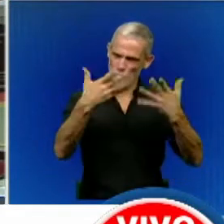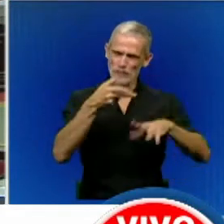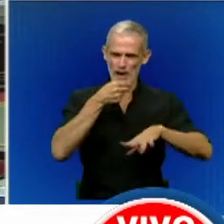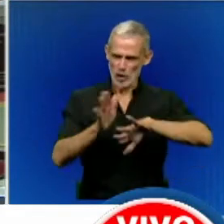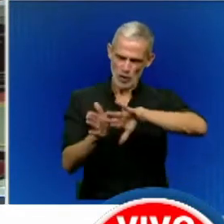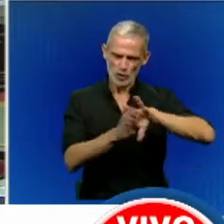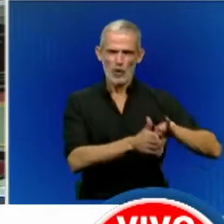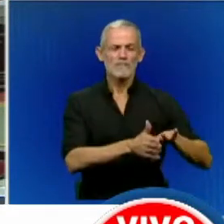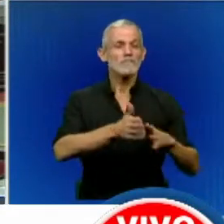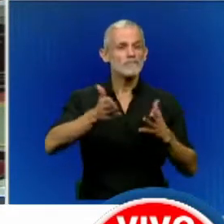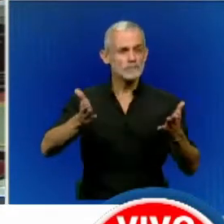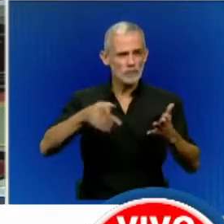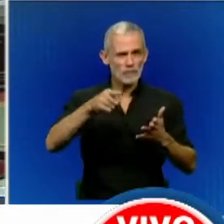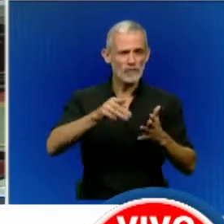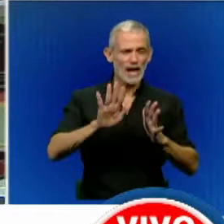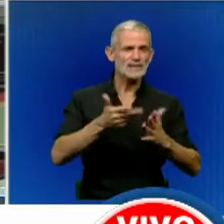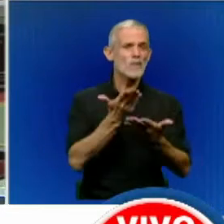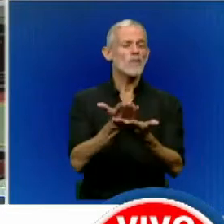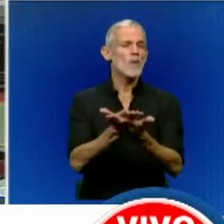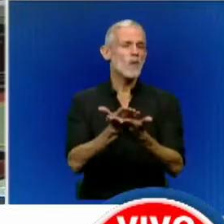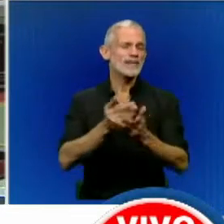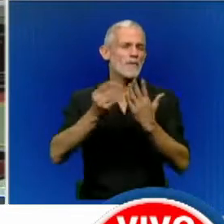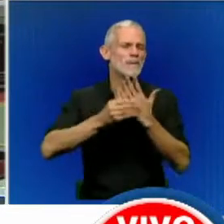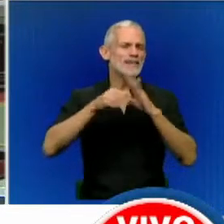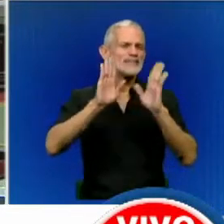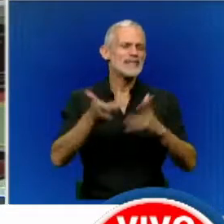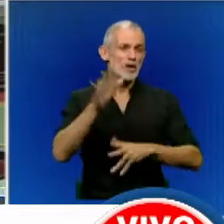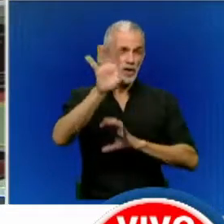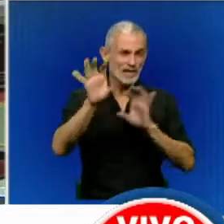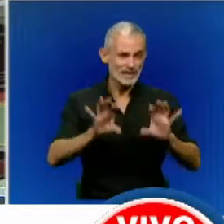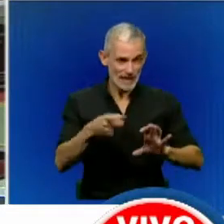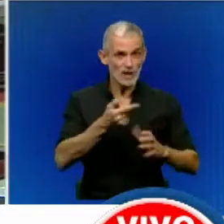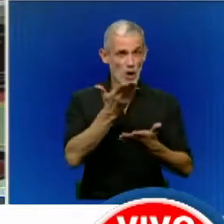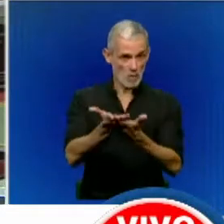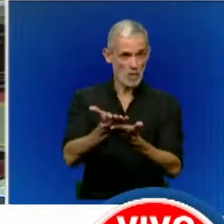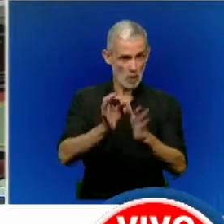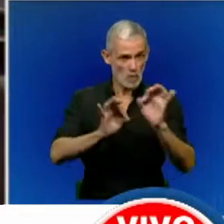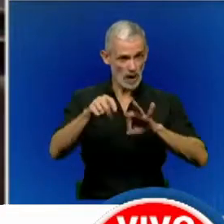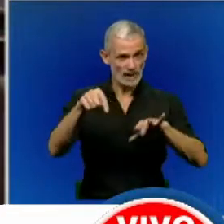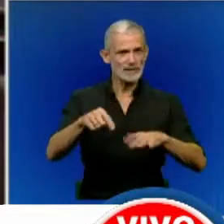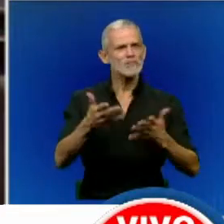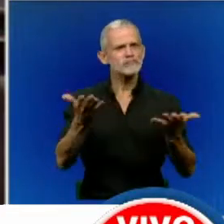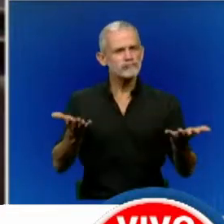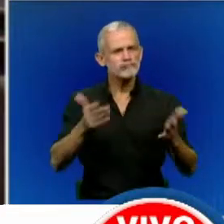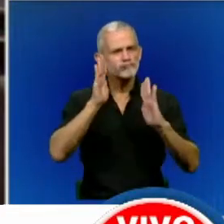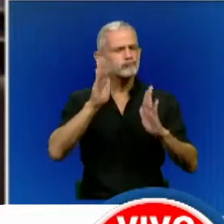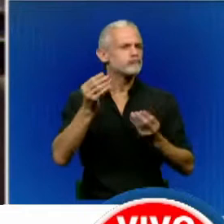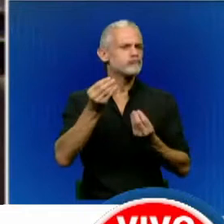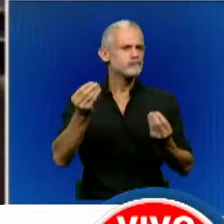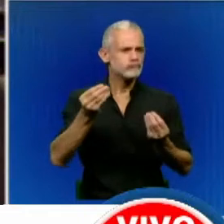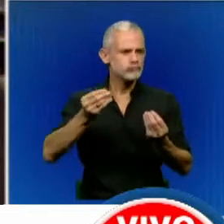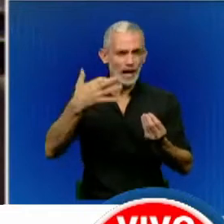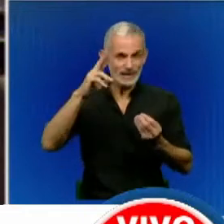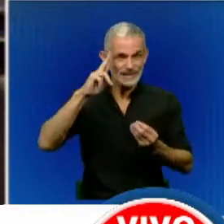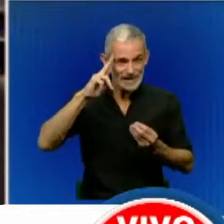creo que ante esta propuesta que hizo el Ministerio del Interior y atento también que se tuvieron en